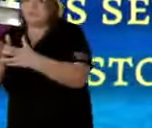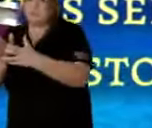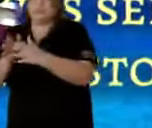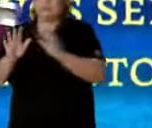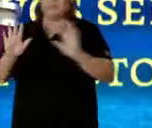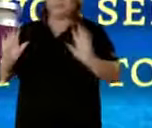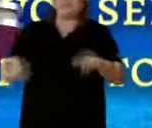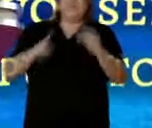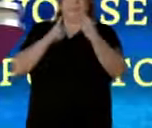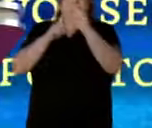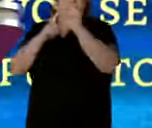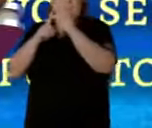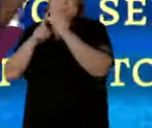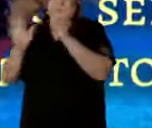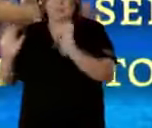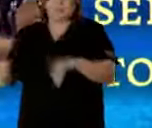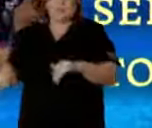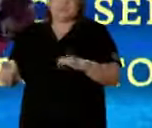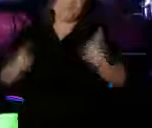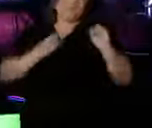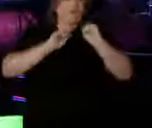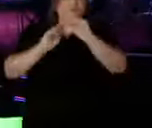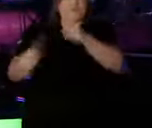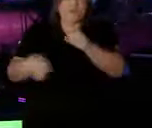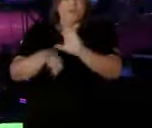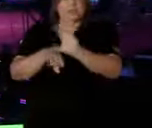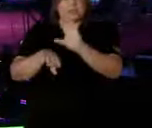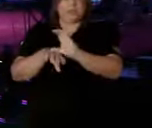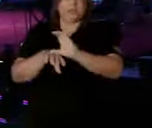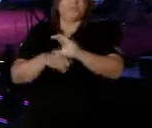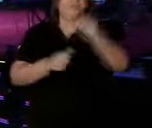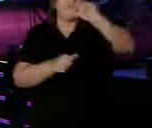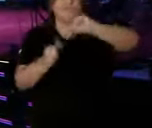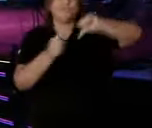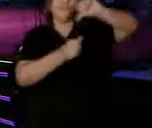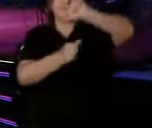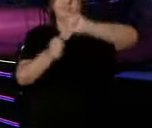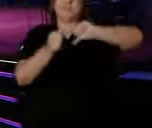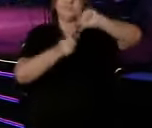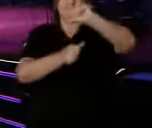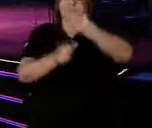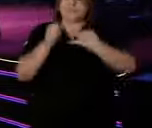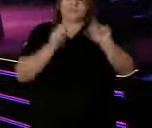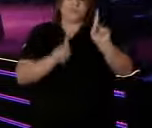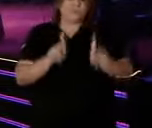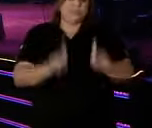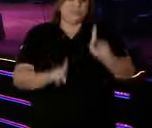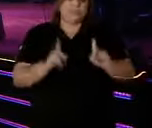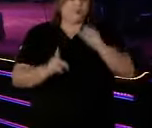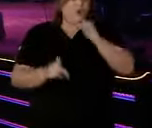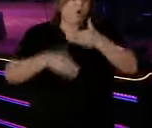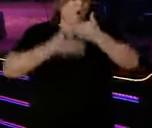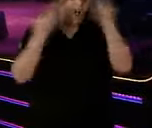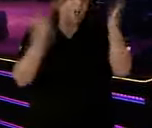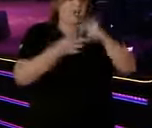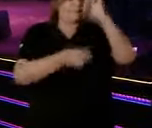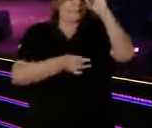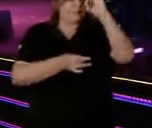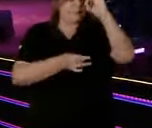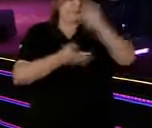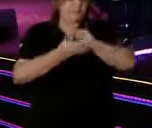debilitamos en la palabra y dejamos de congregarnos y nos rodeamos de gente que no tienen tu espíritu, que no tienen al Señor